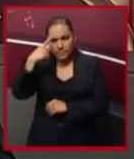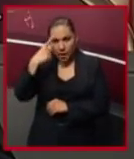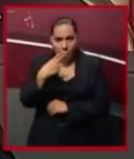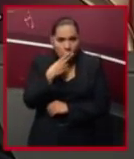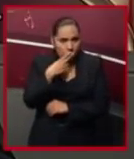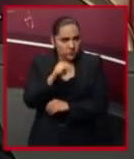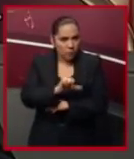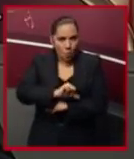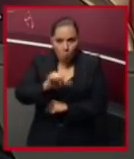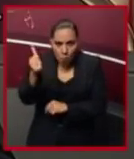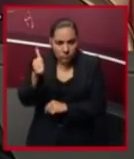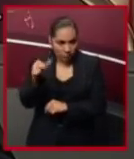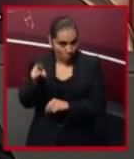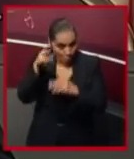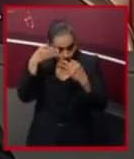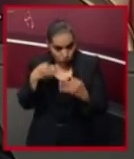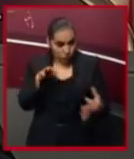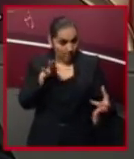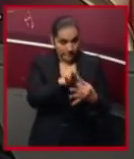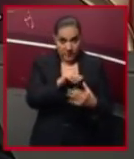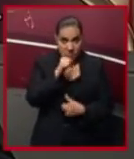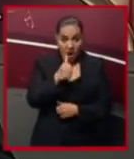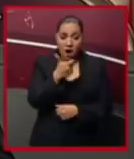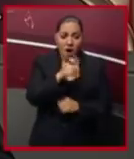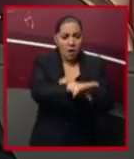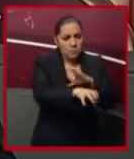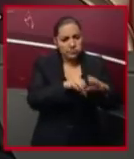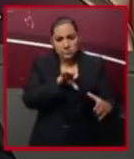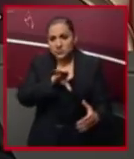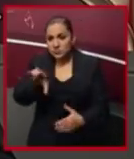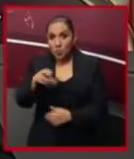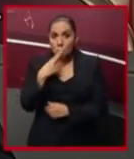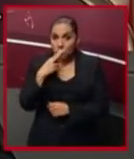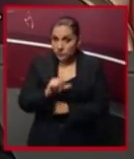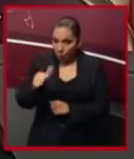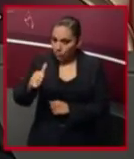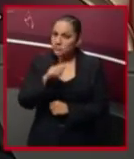que originalmente estaban reservados o destinados por disposición de la ley.